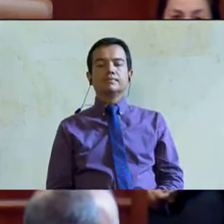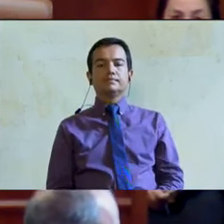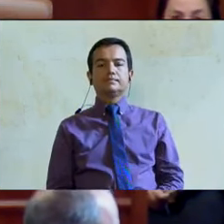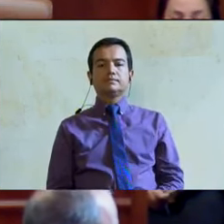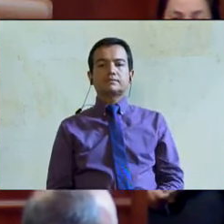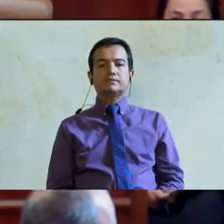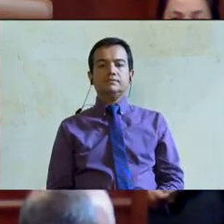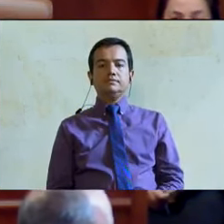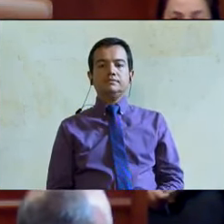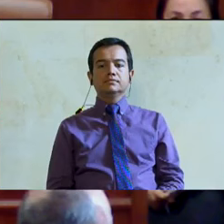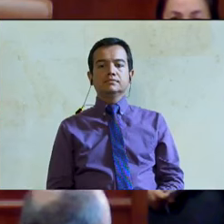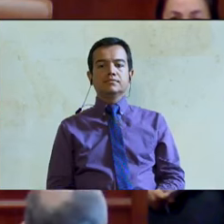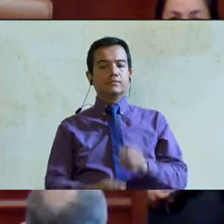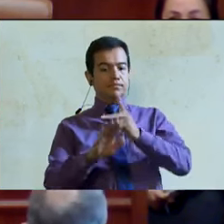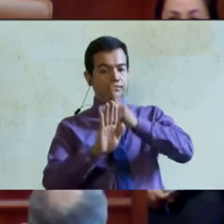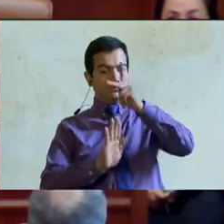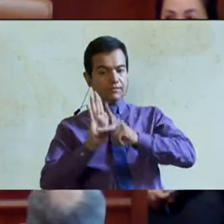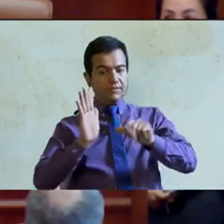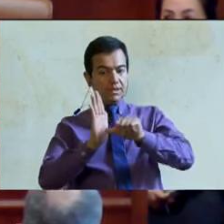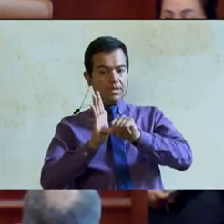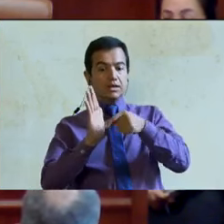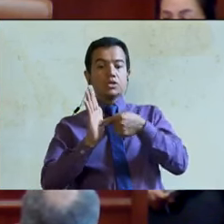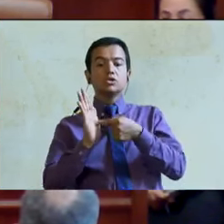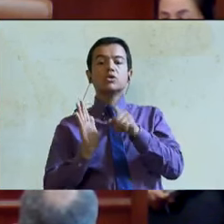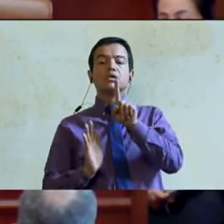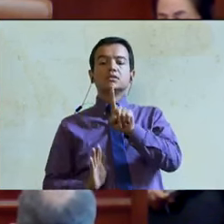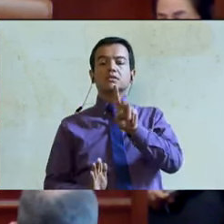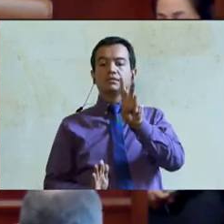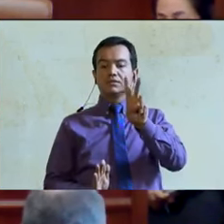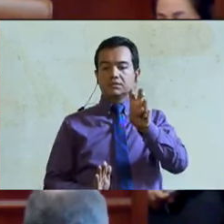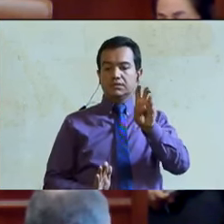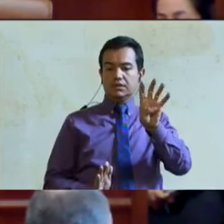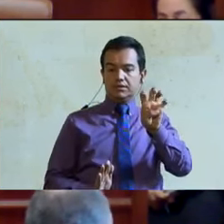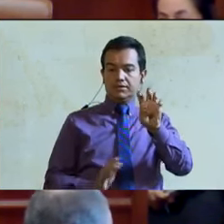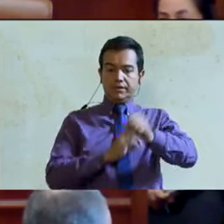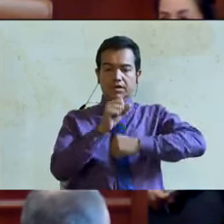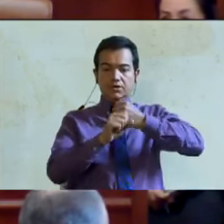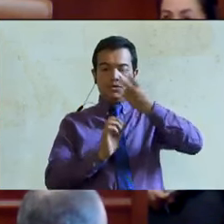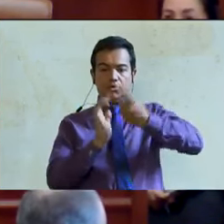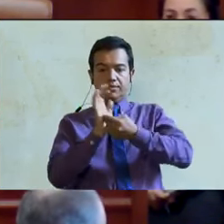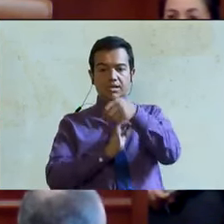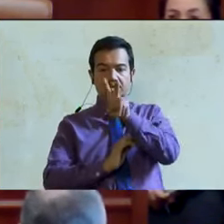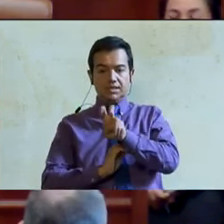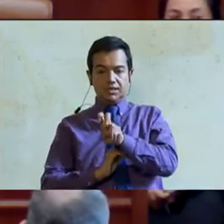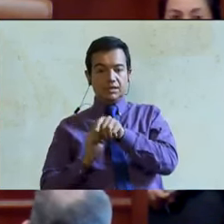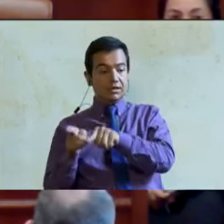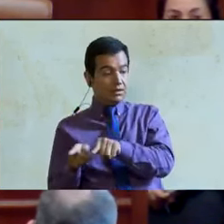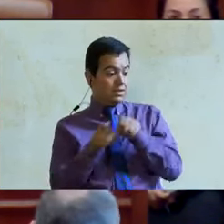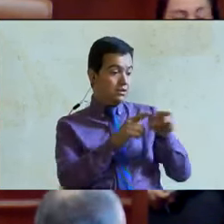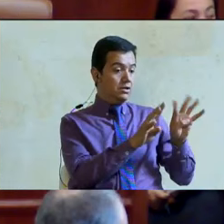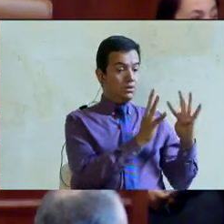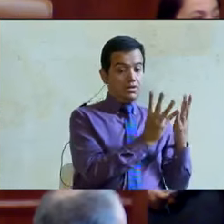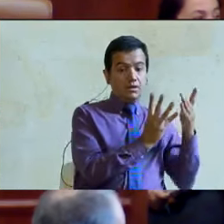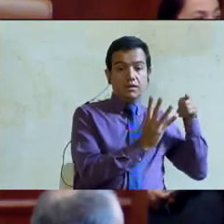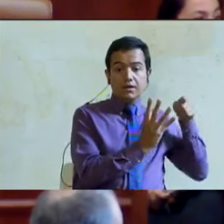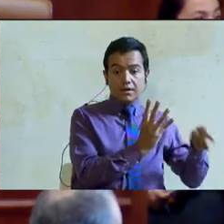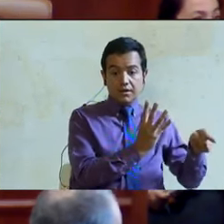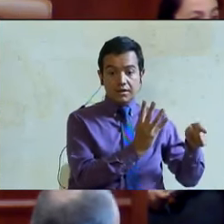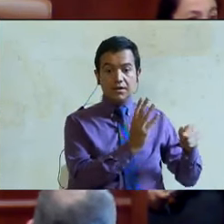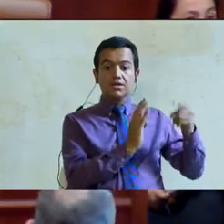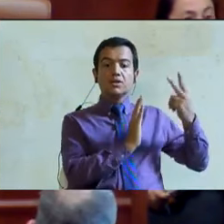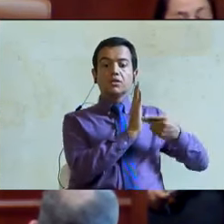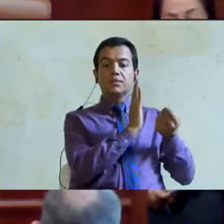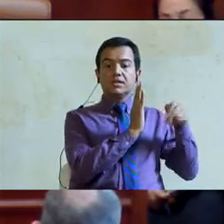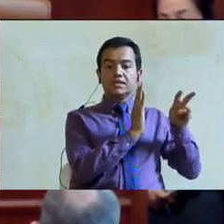punto proyecto de ley número 179 2017 cámara 212 2017 senado por medio